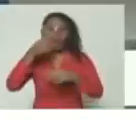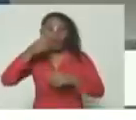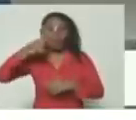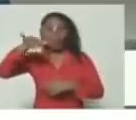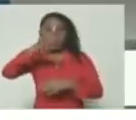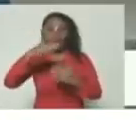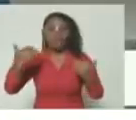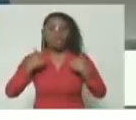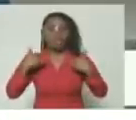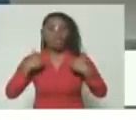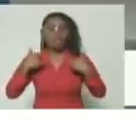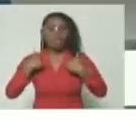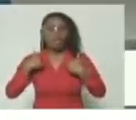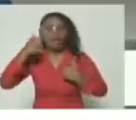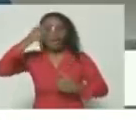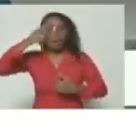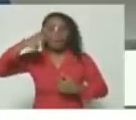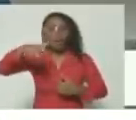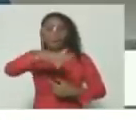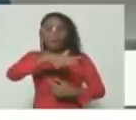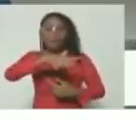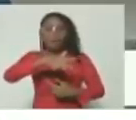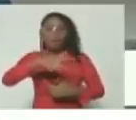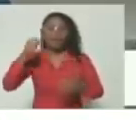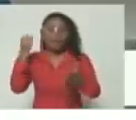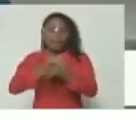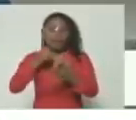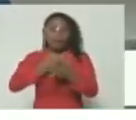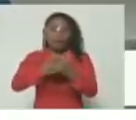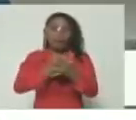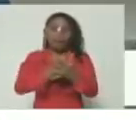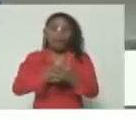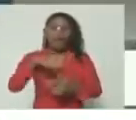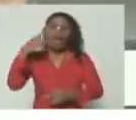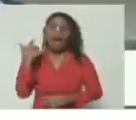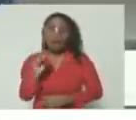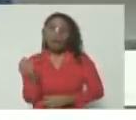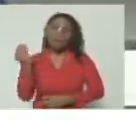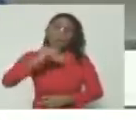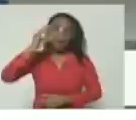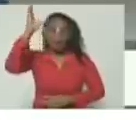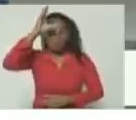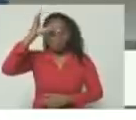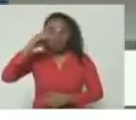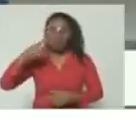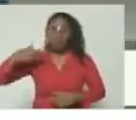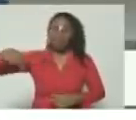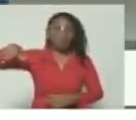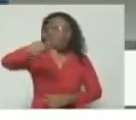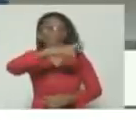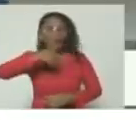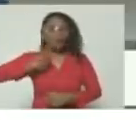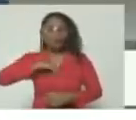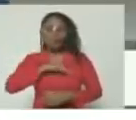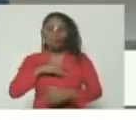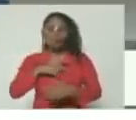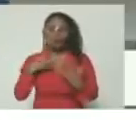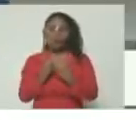sufre, el pueblo que lucha, tiene más conciencia que todos nosotros juntos de a lo que se